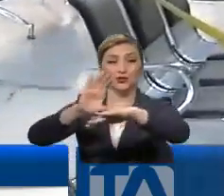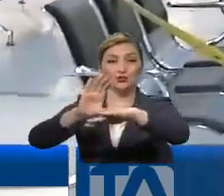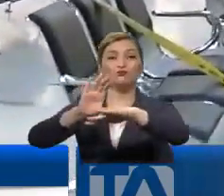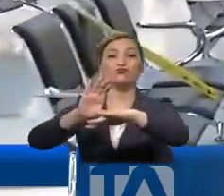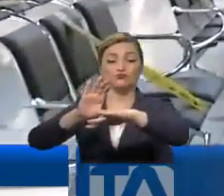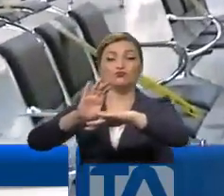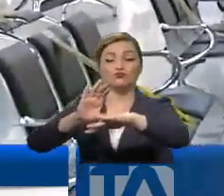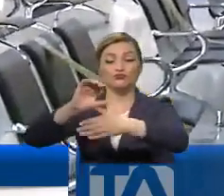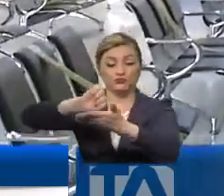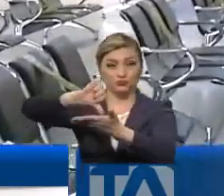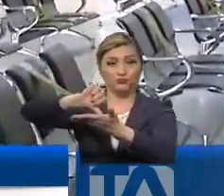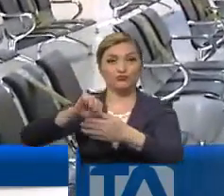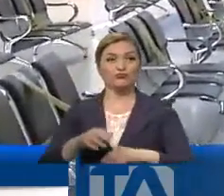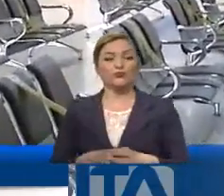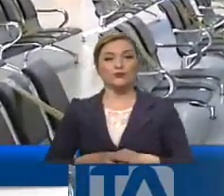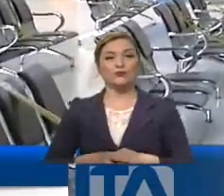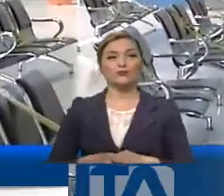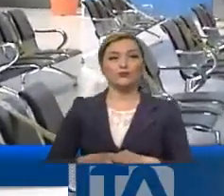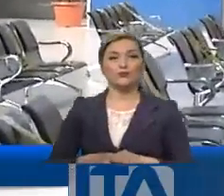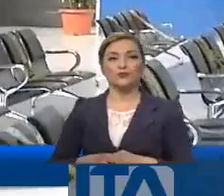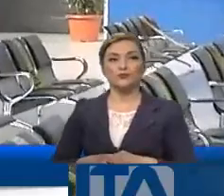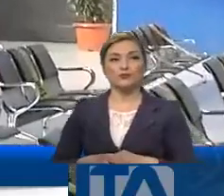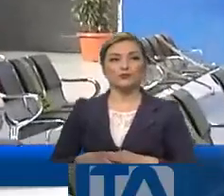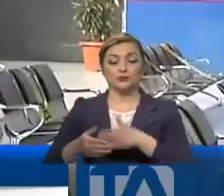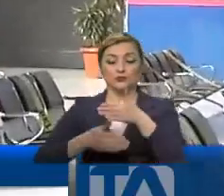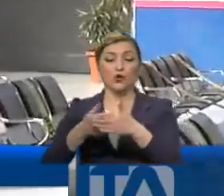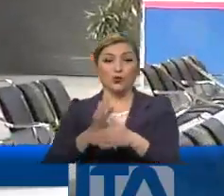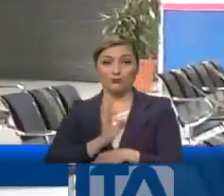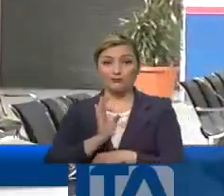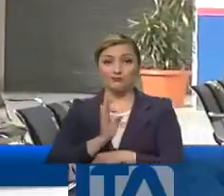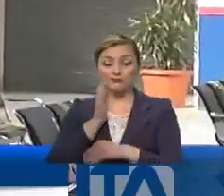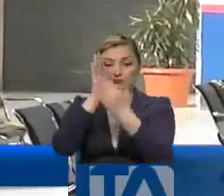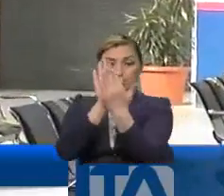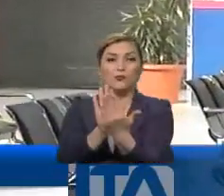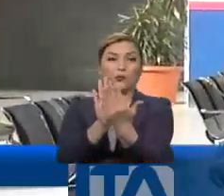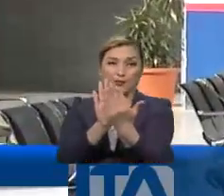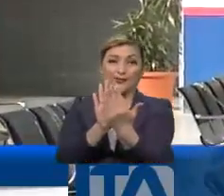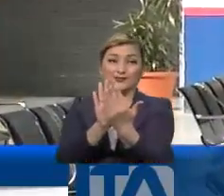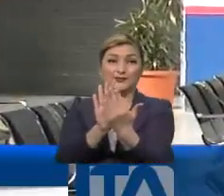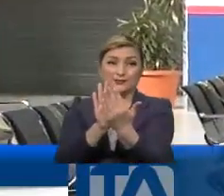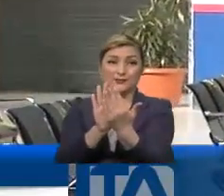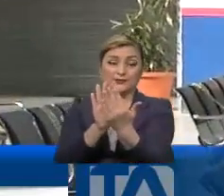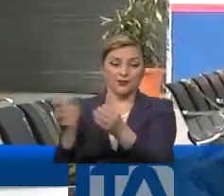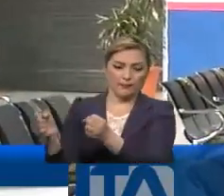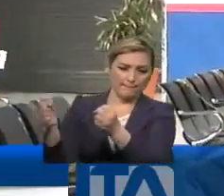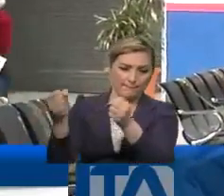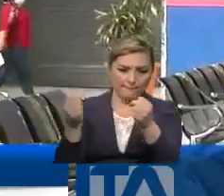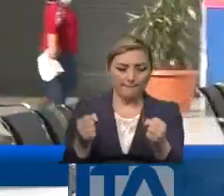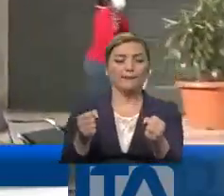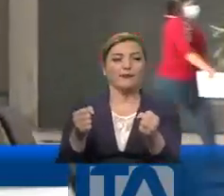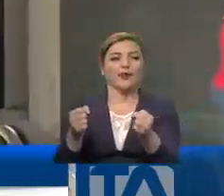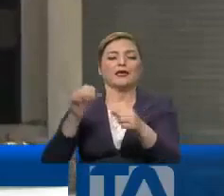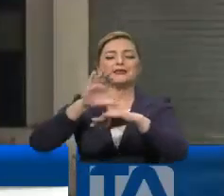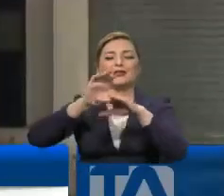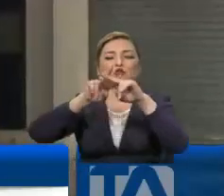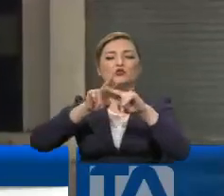dispuestos justamente en la ciudad. El proceso de revisión técnica vehicular va a ser de manera presencial. Hemos levantado protocolos de bioseguridad en todos los